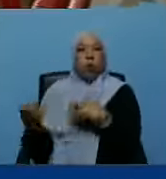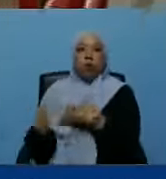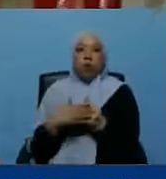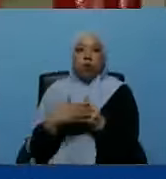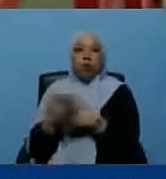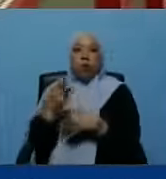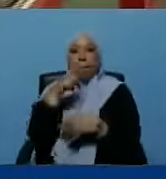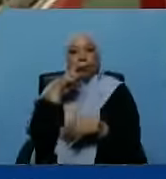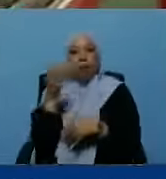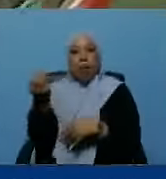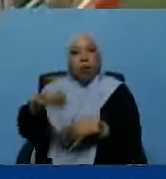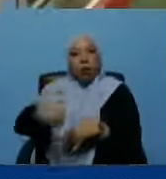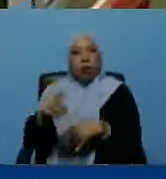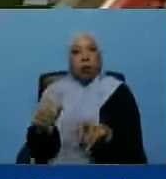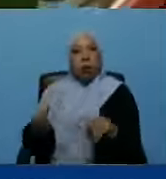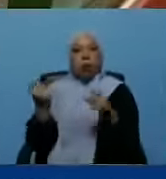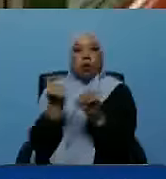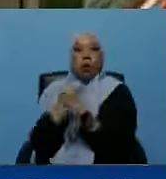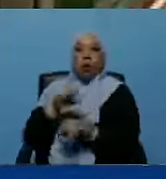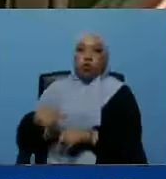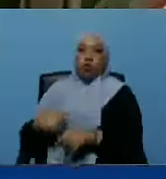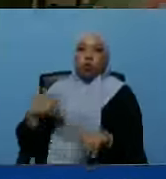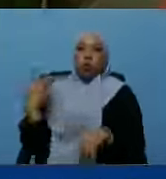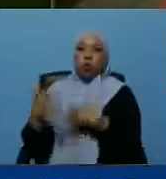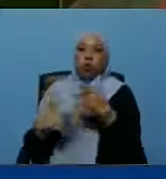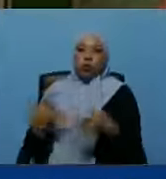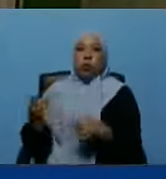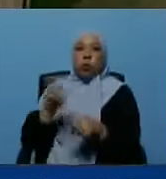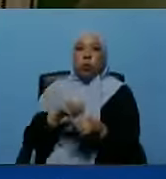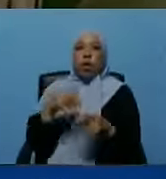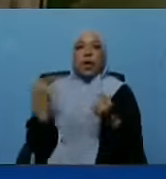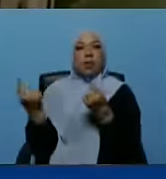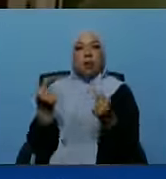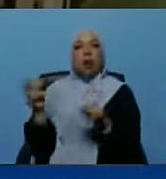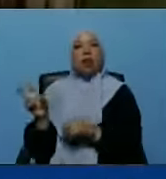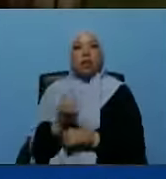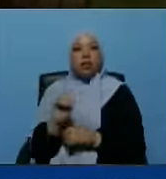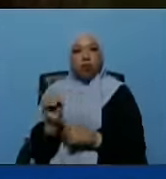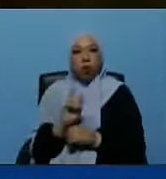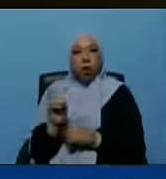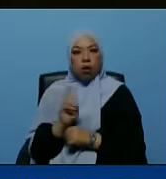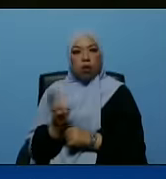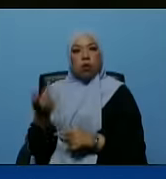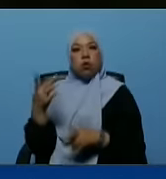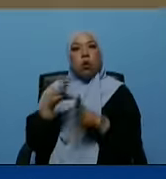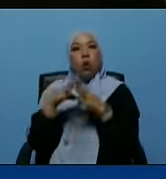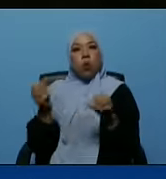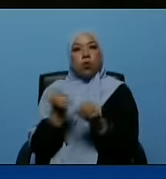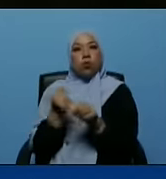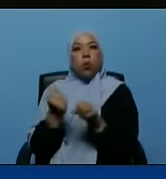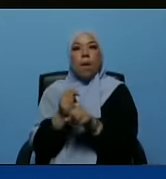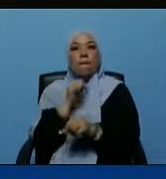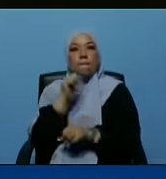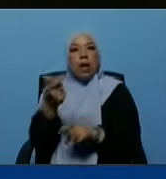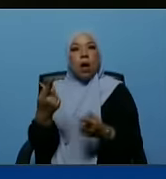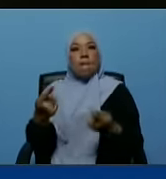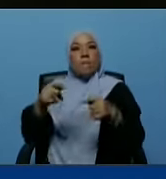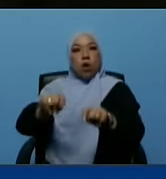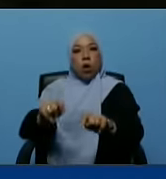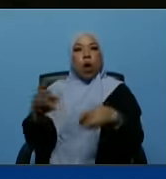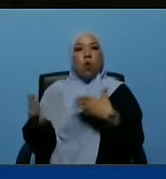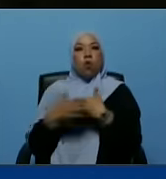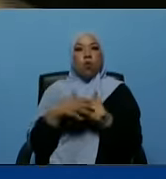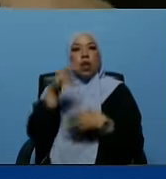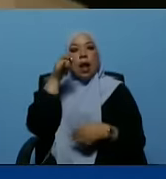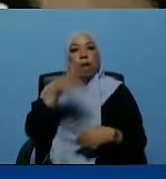circuito mágico que nos ha permitido a nosotros hacer renacer la economía venezolana en medio de tanta crueldad de bloqueos y de sanciones contra